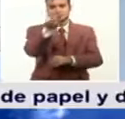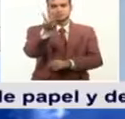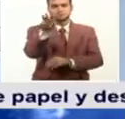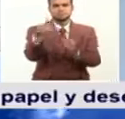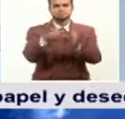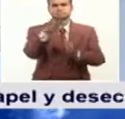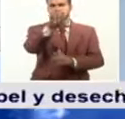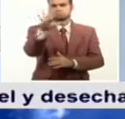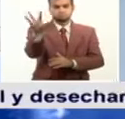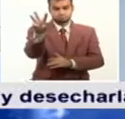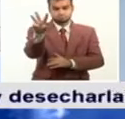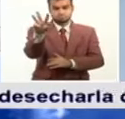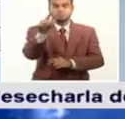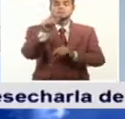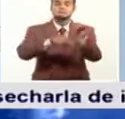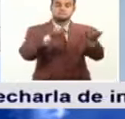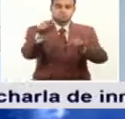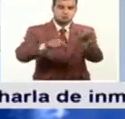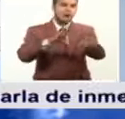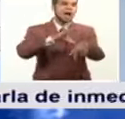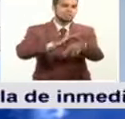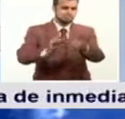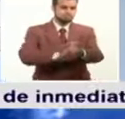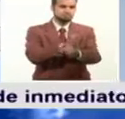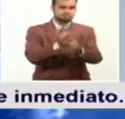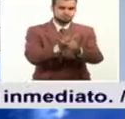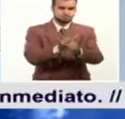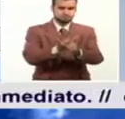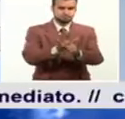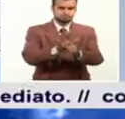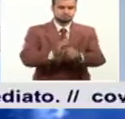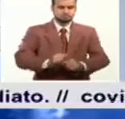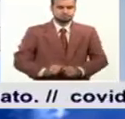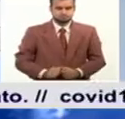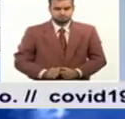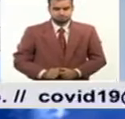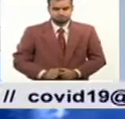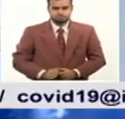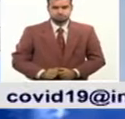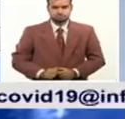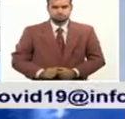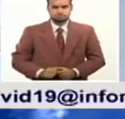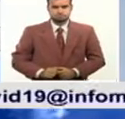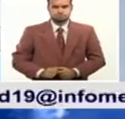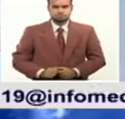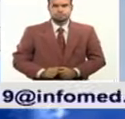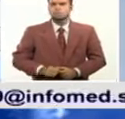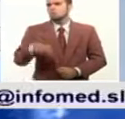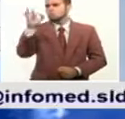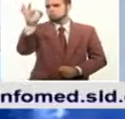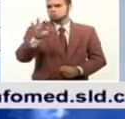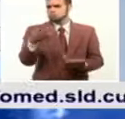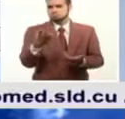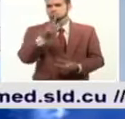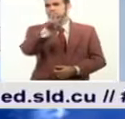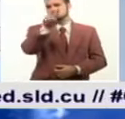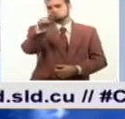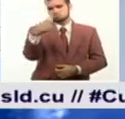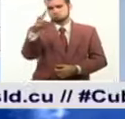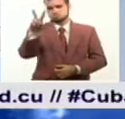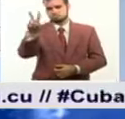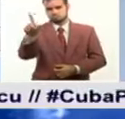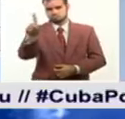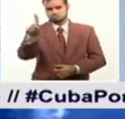133.053 personas con COVID-19 en nuestro país. Estamos hablando del